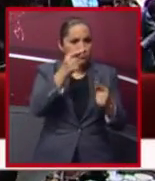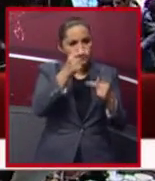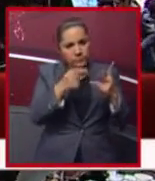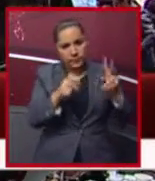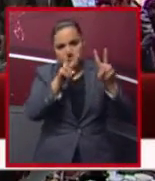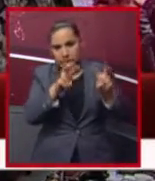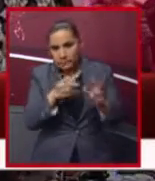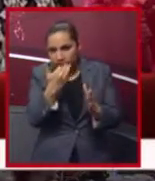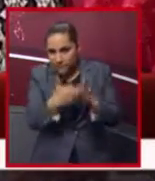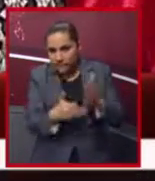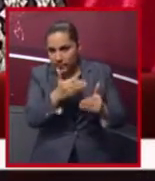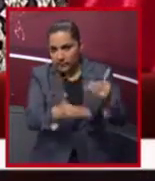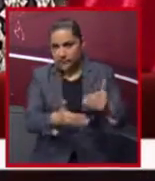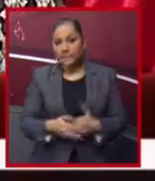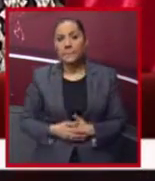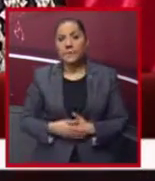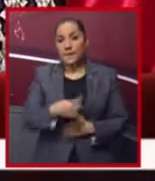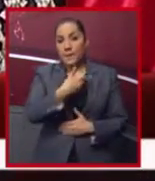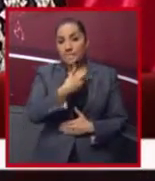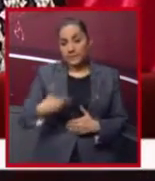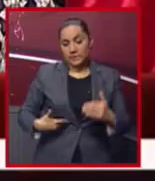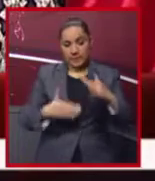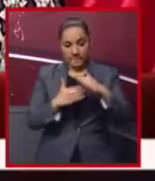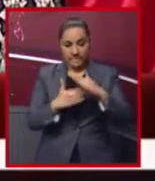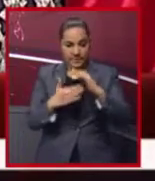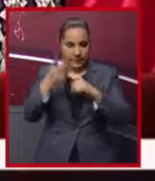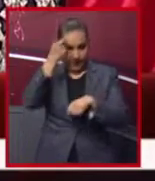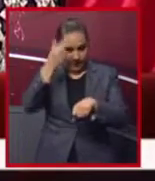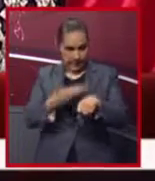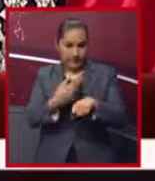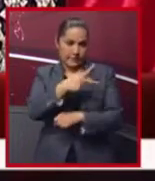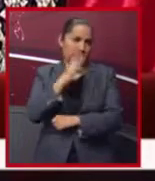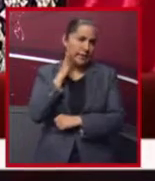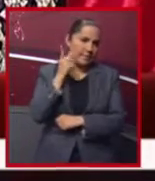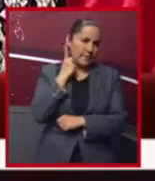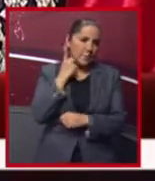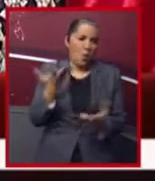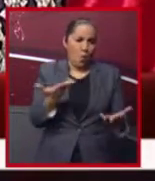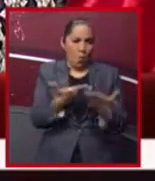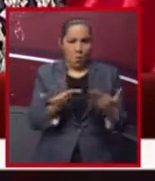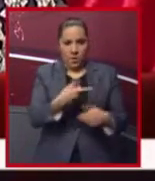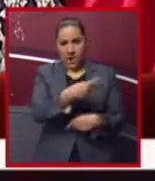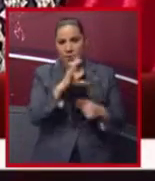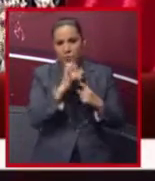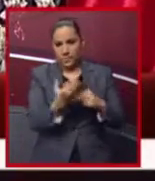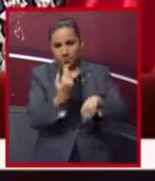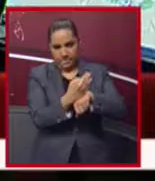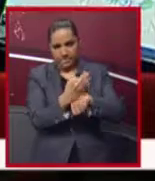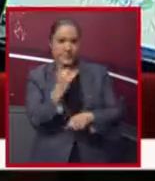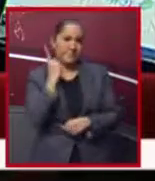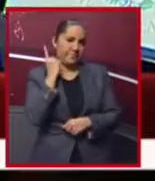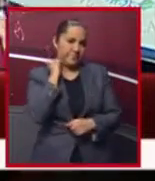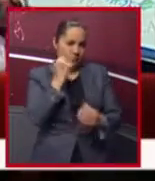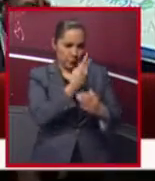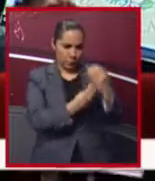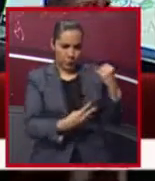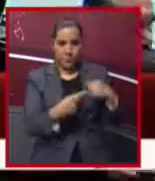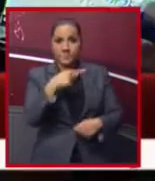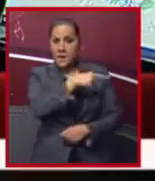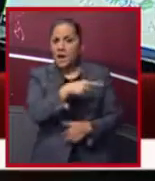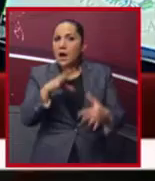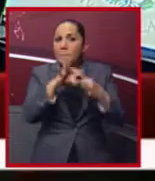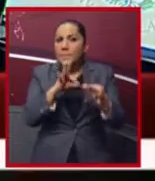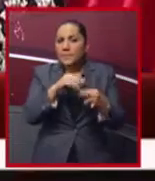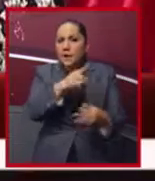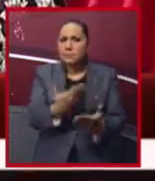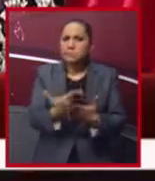presidente de la Cámara de Diputados y de la Comisión Permanente en estos momentos recordó que el debate sobre los derechos humanos data de los años